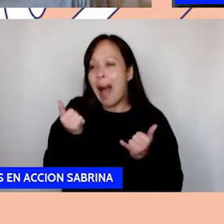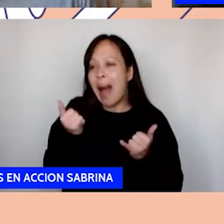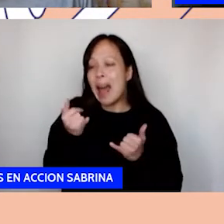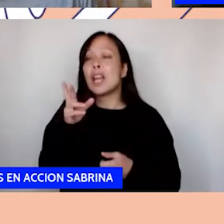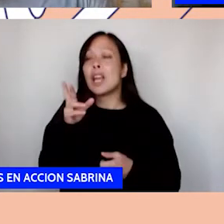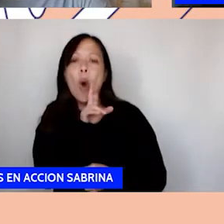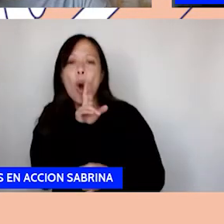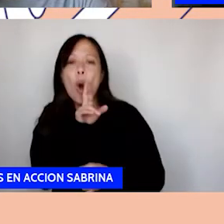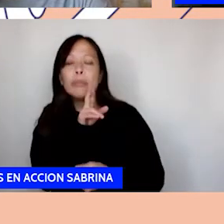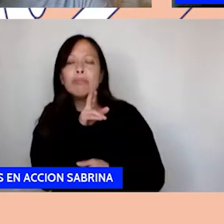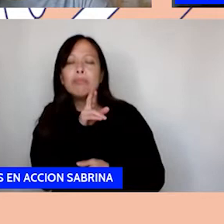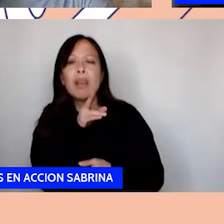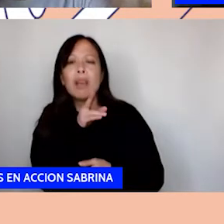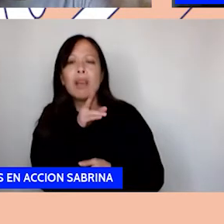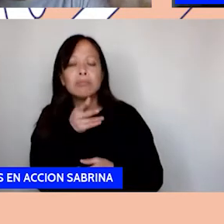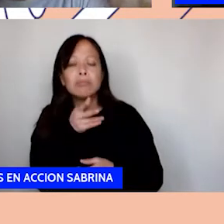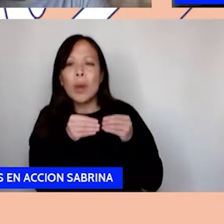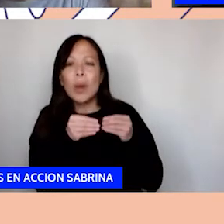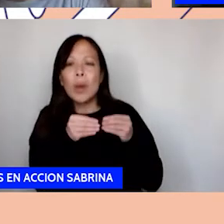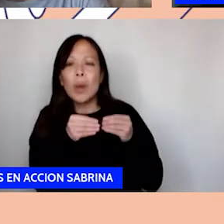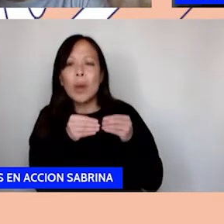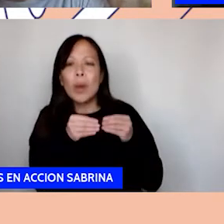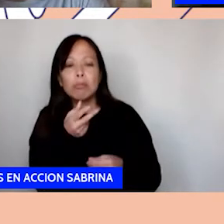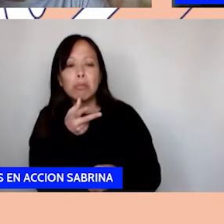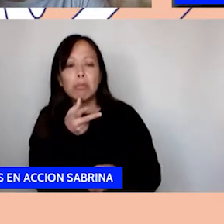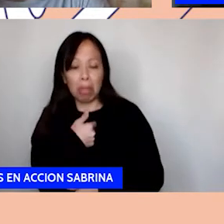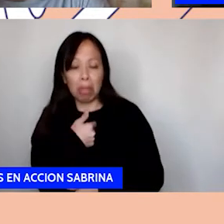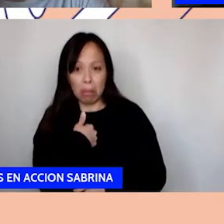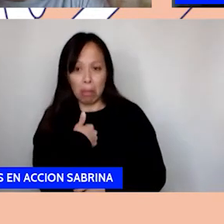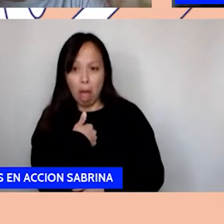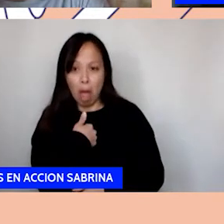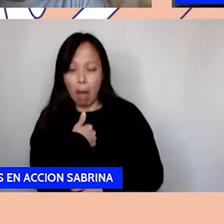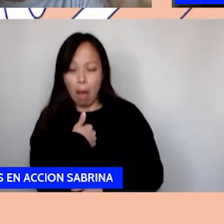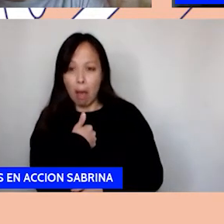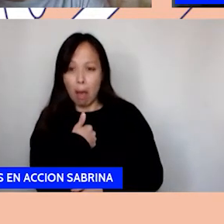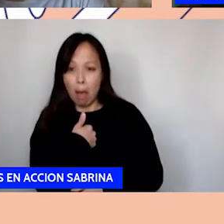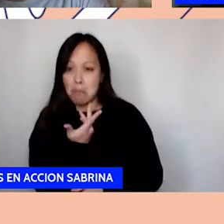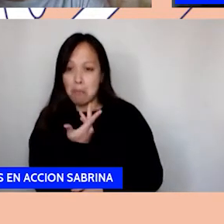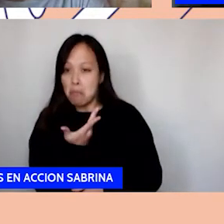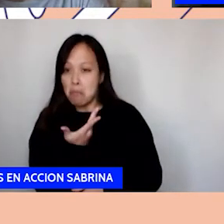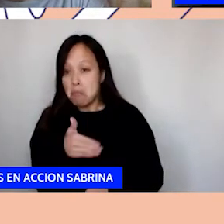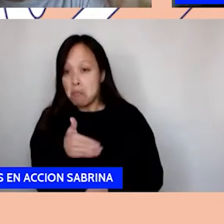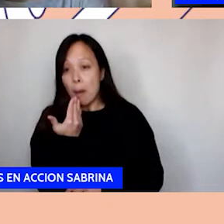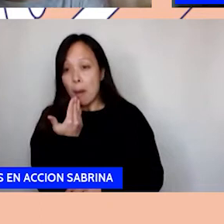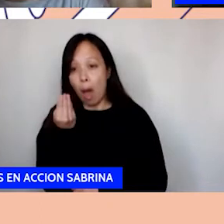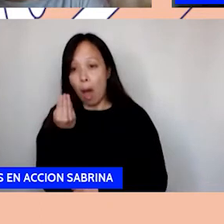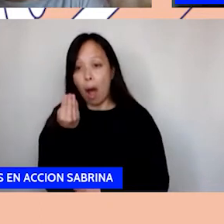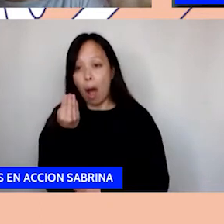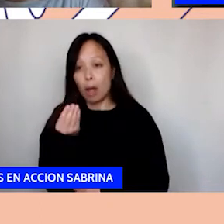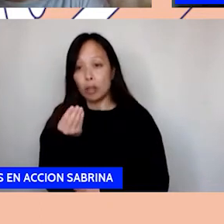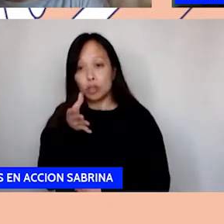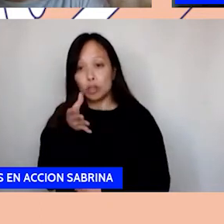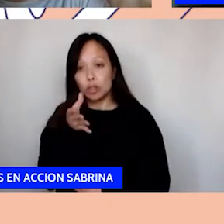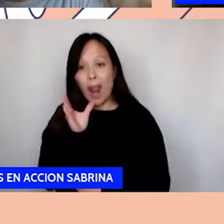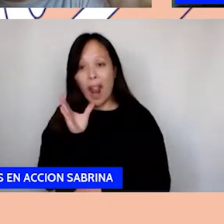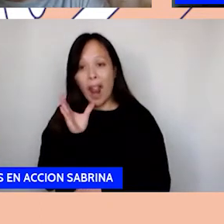vámonos a tomar una chela y tenga un avance conmigo, ¿no? O sea, es lo normal, es lo que pasa en la comunidad. Y no, no es lo que pasa ni es lo normal, pero